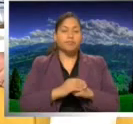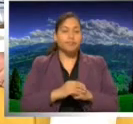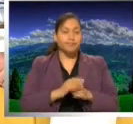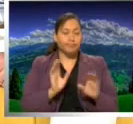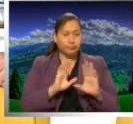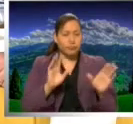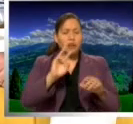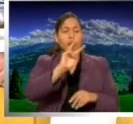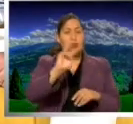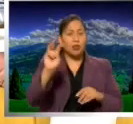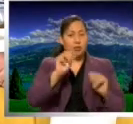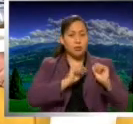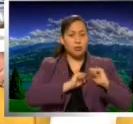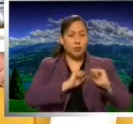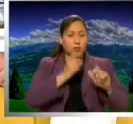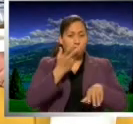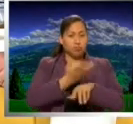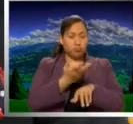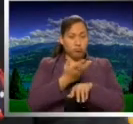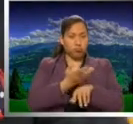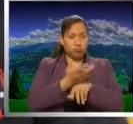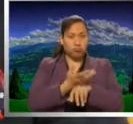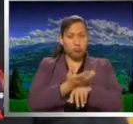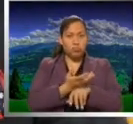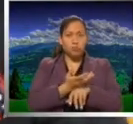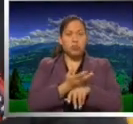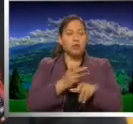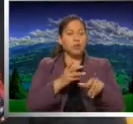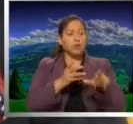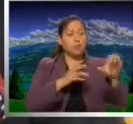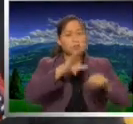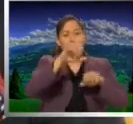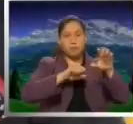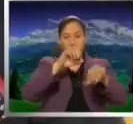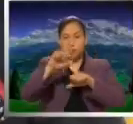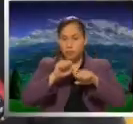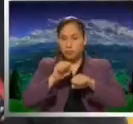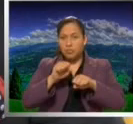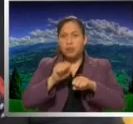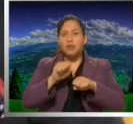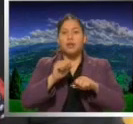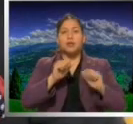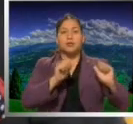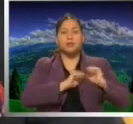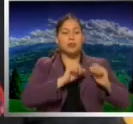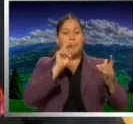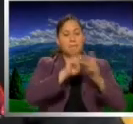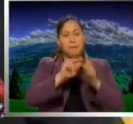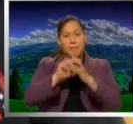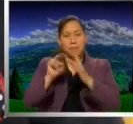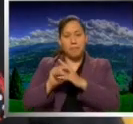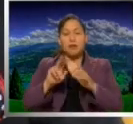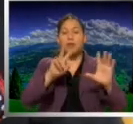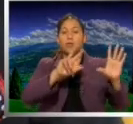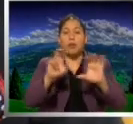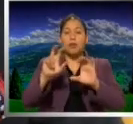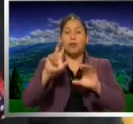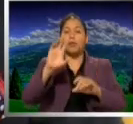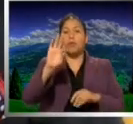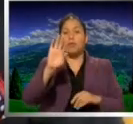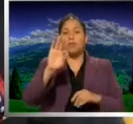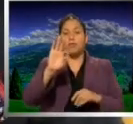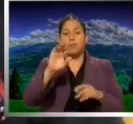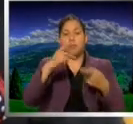tomaron 300 soldados estadounidenses como rehenes y como soldados asesinados. 840